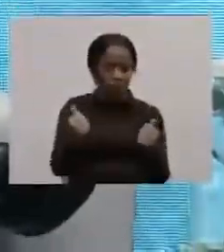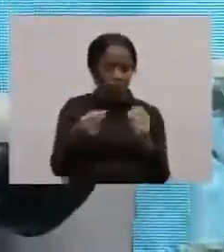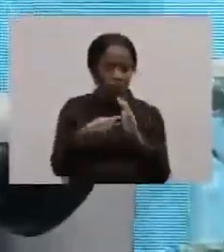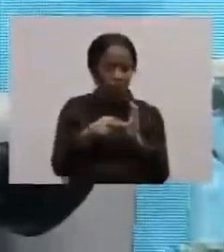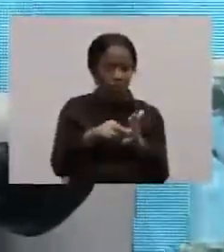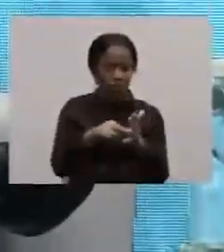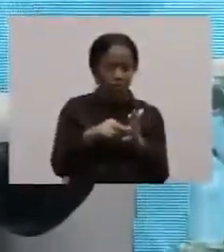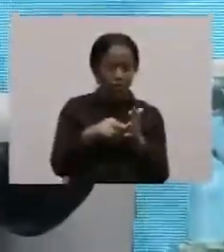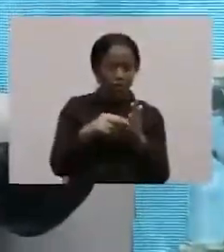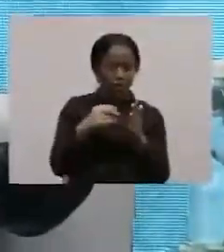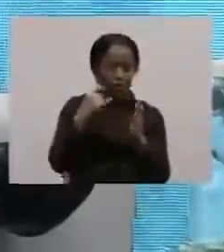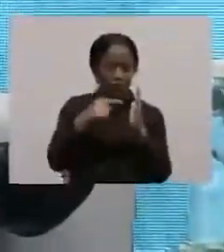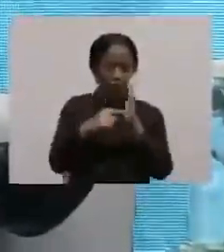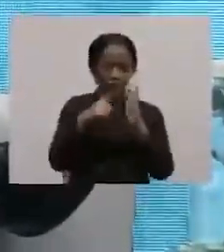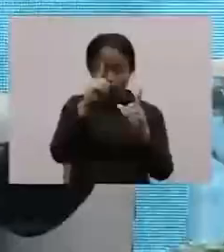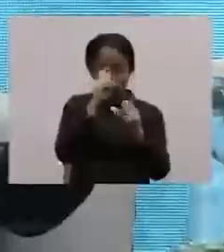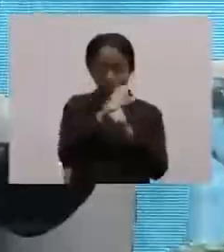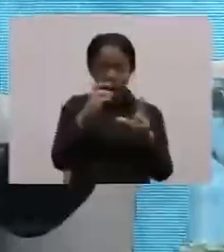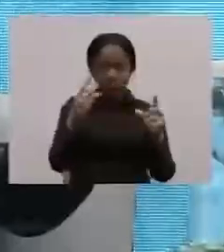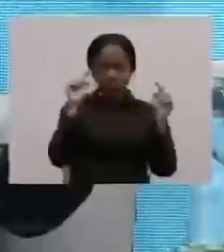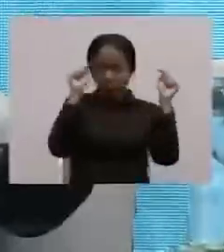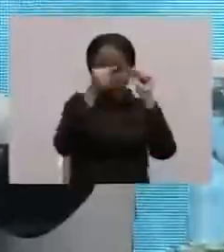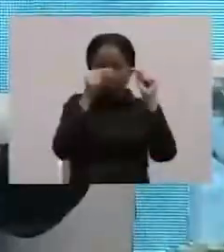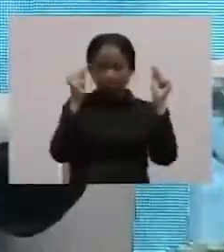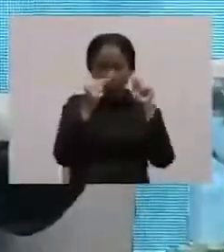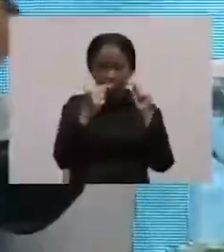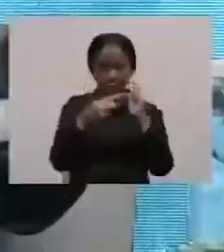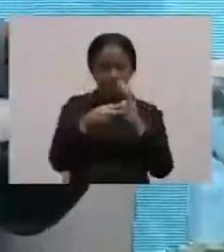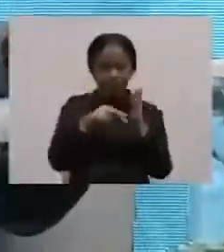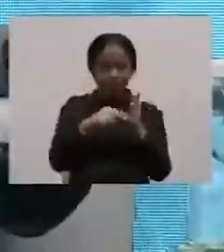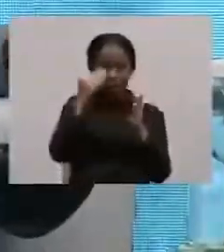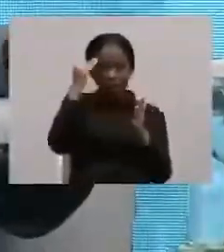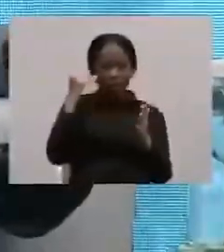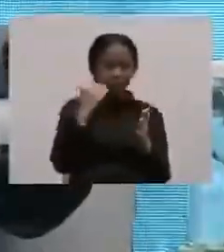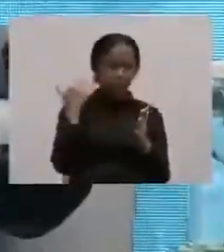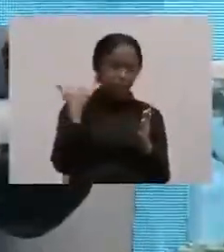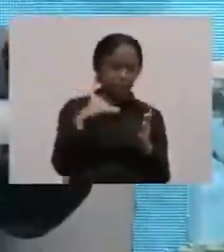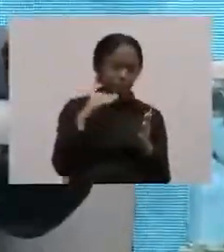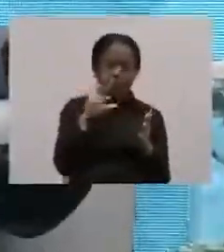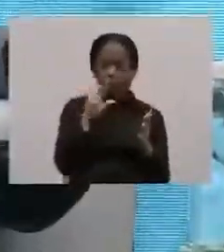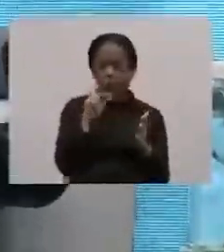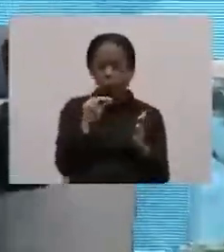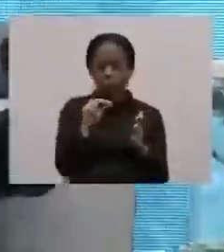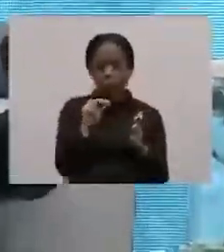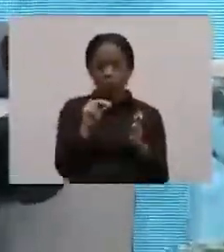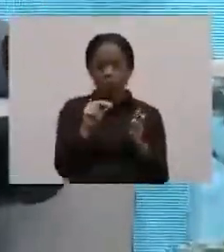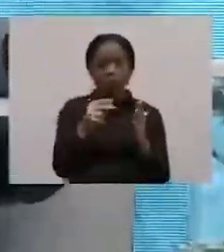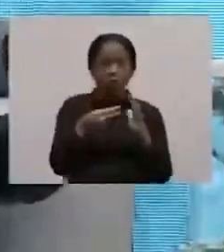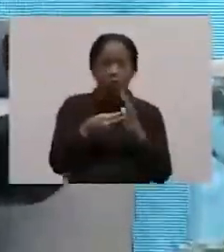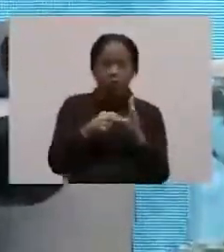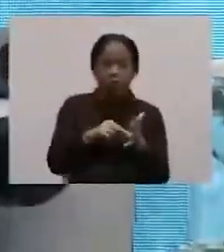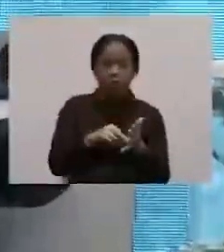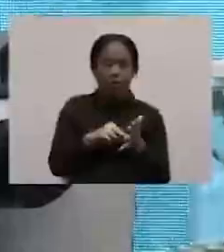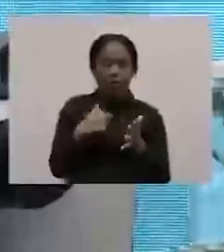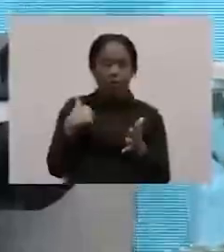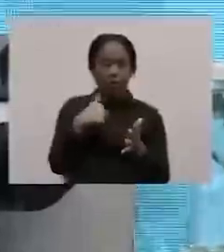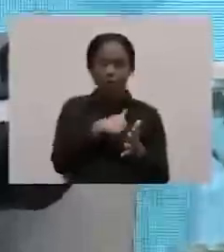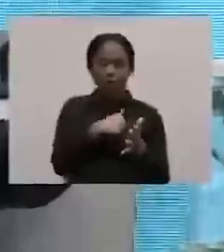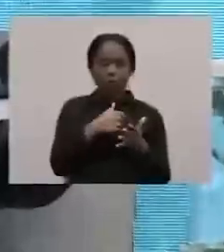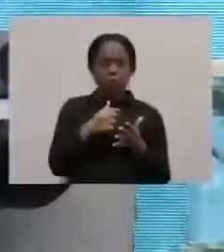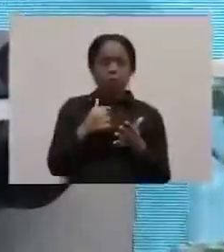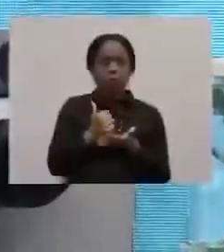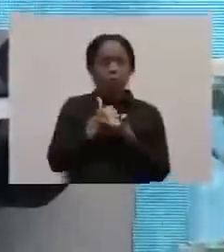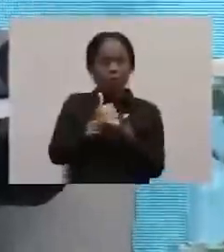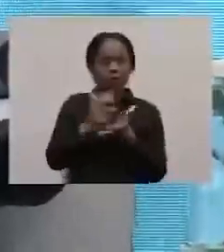cabeza. Porque en nombre de ese vicio y de ese mal, no podemos promover,